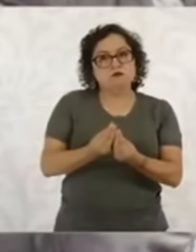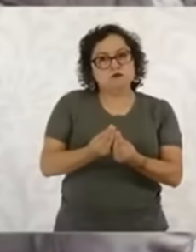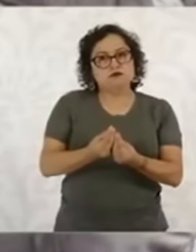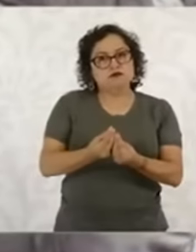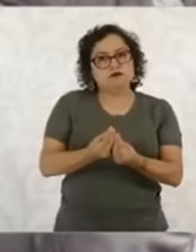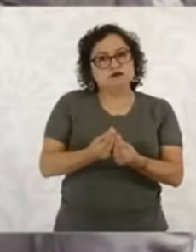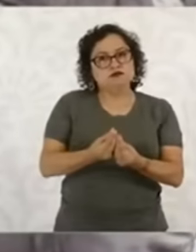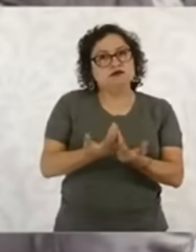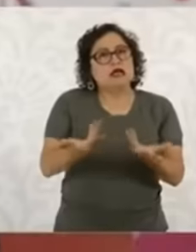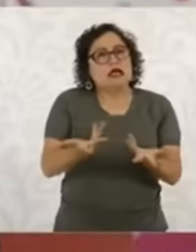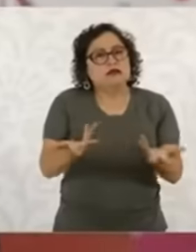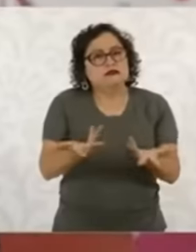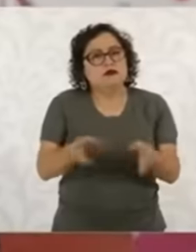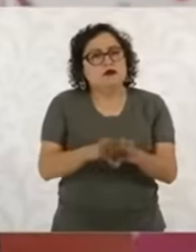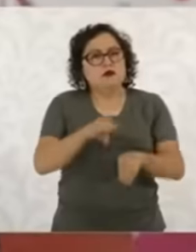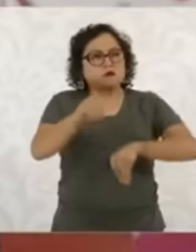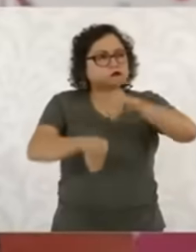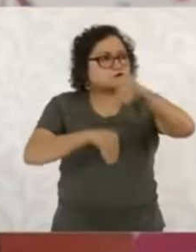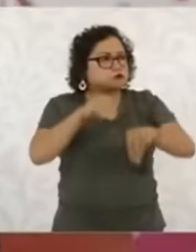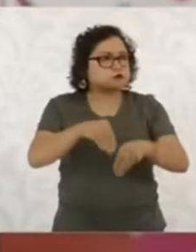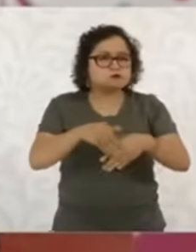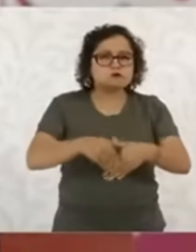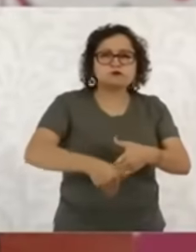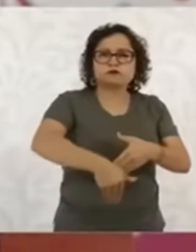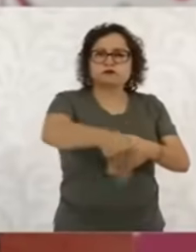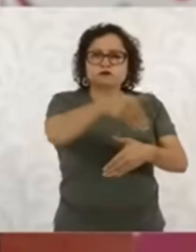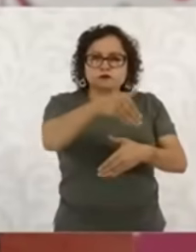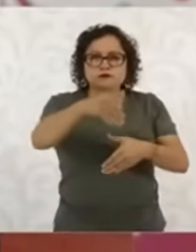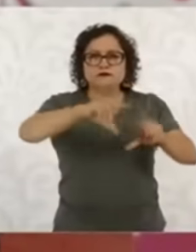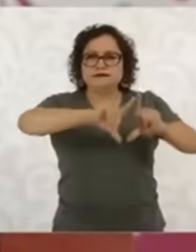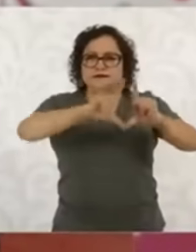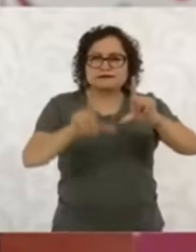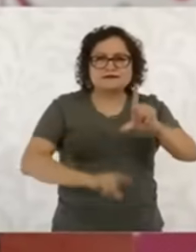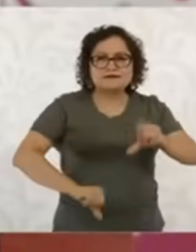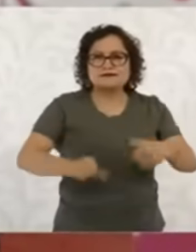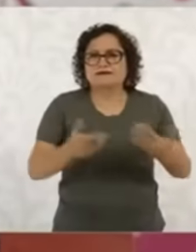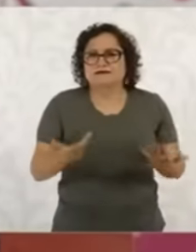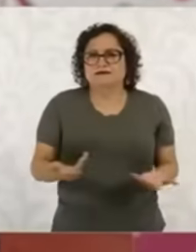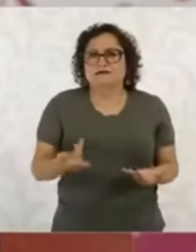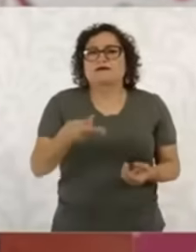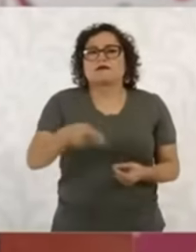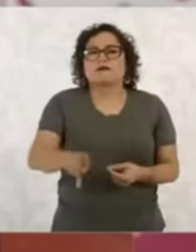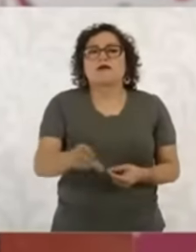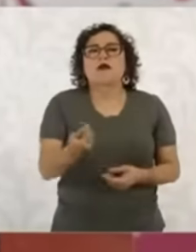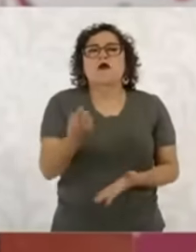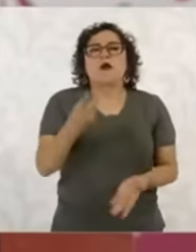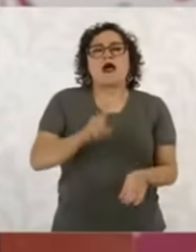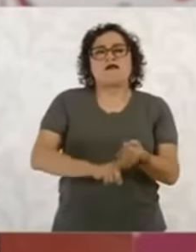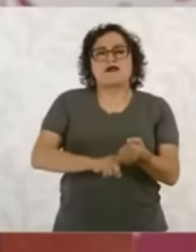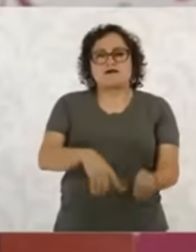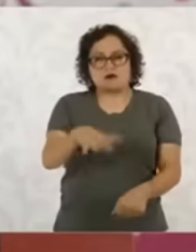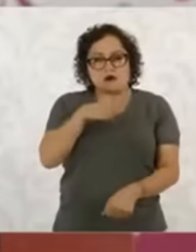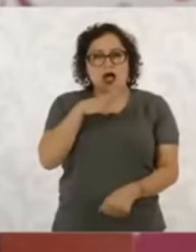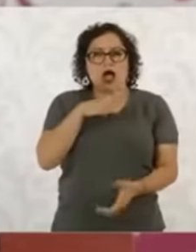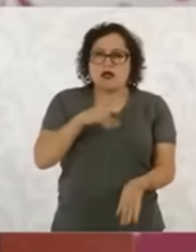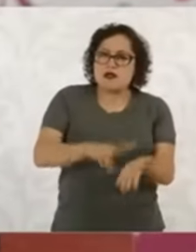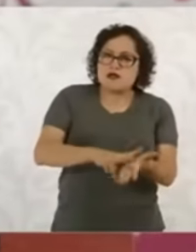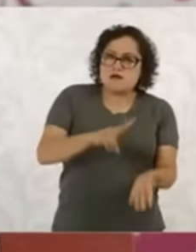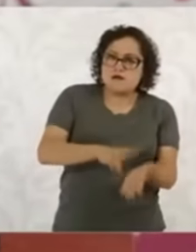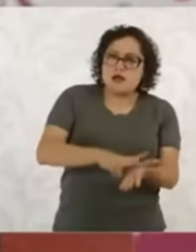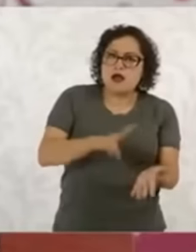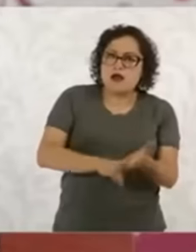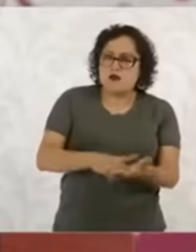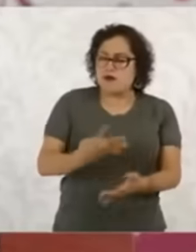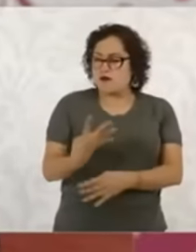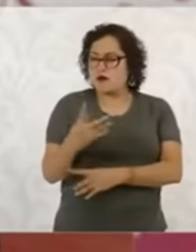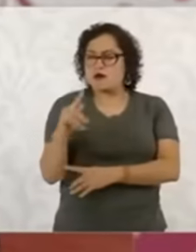país, pero tenemos los principios que nos llevaron al movimiento de transformación a ganar